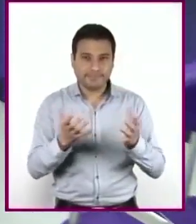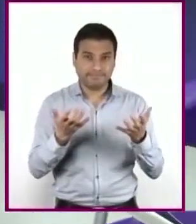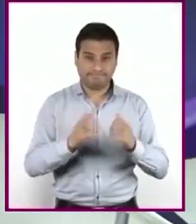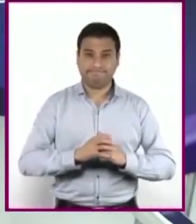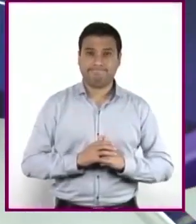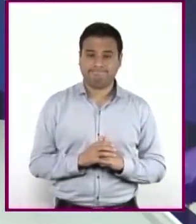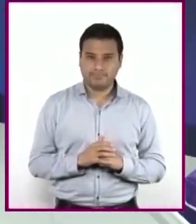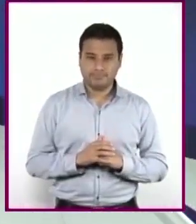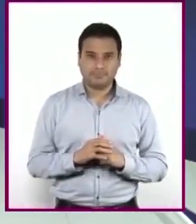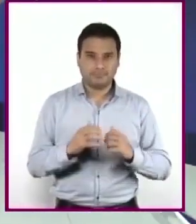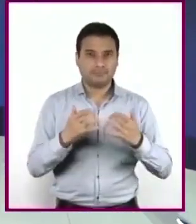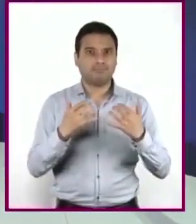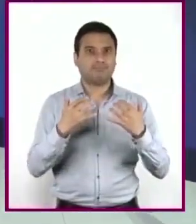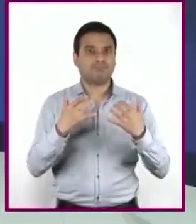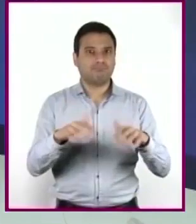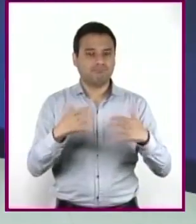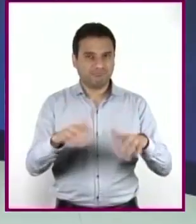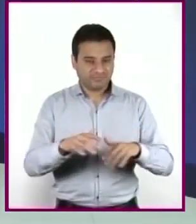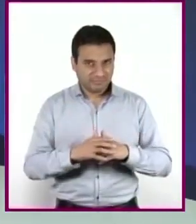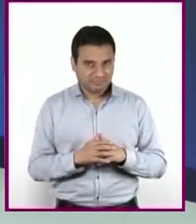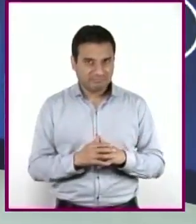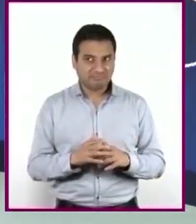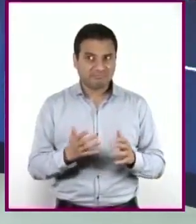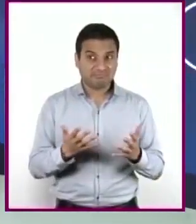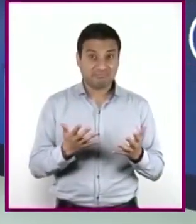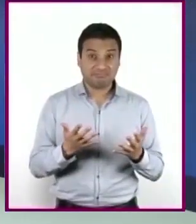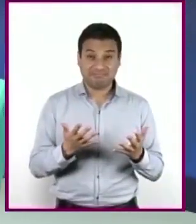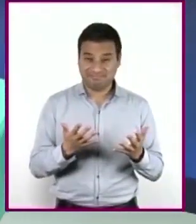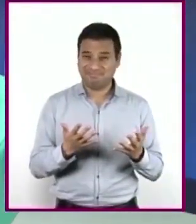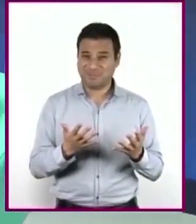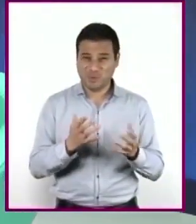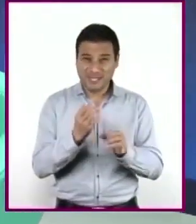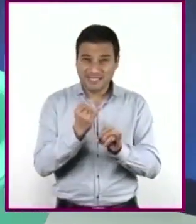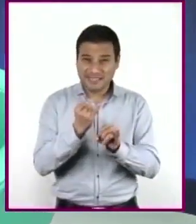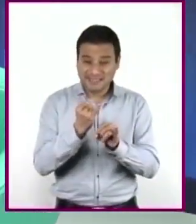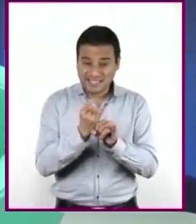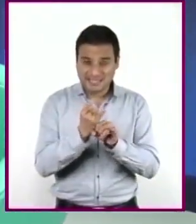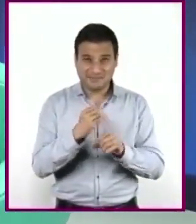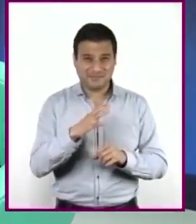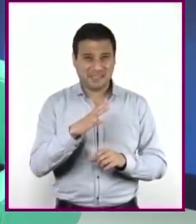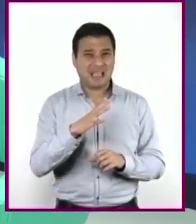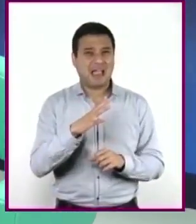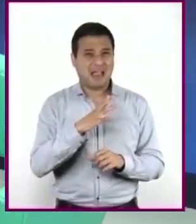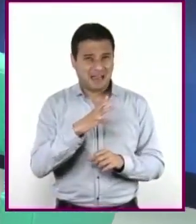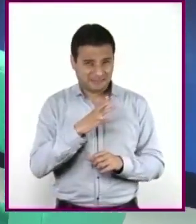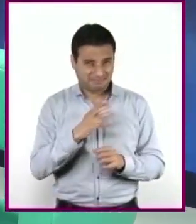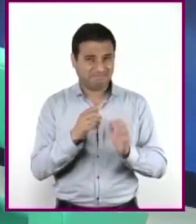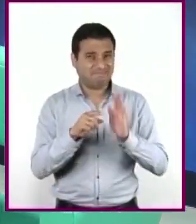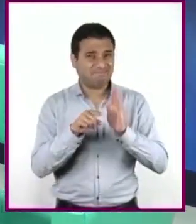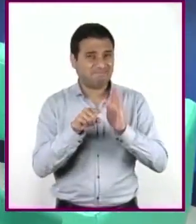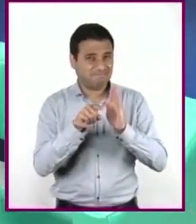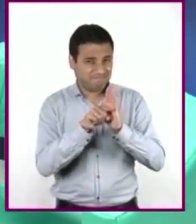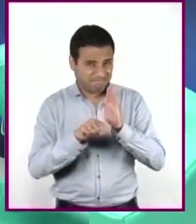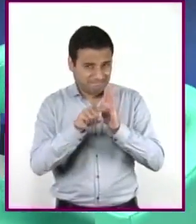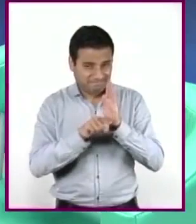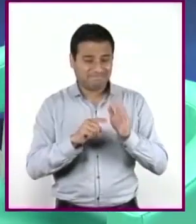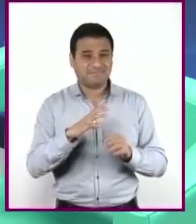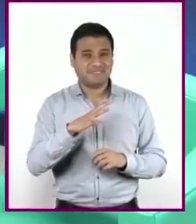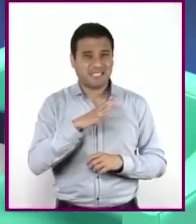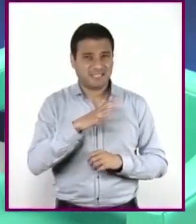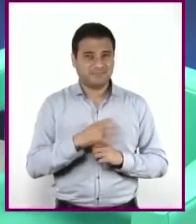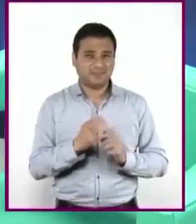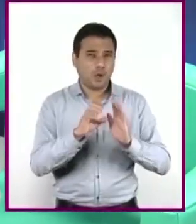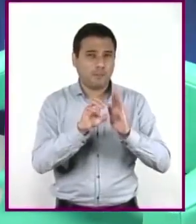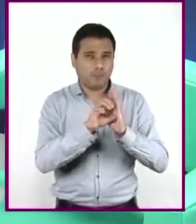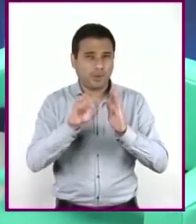sumando ambas cosas, podemos dimensionar la cantidad de contenido indebido al que podrían y podríamos estar expuestos. La